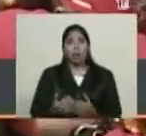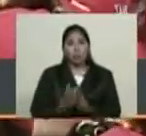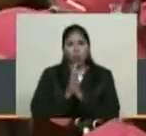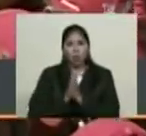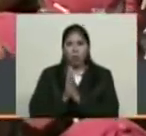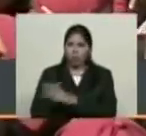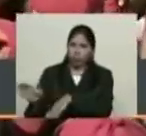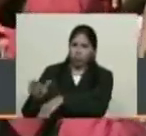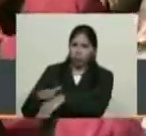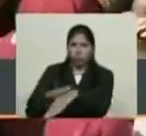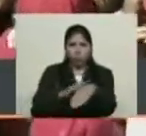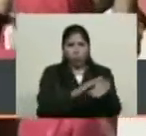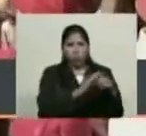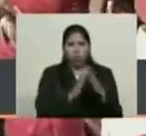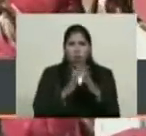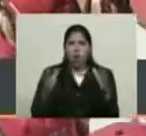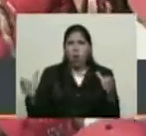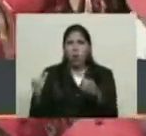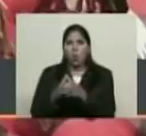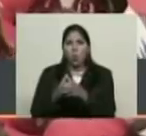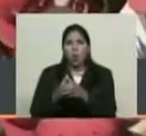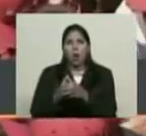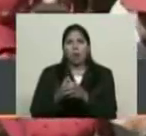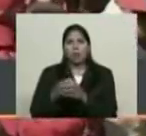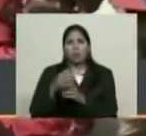a la maquinaria del 4x4,